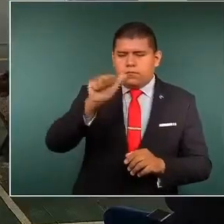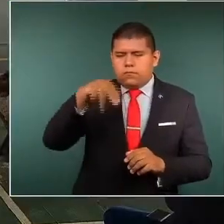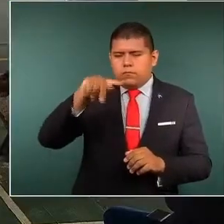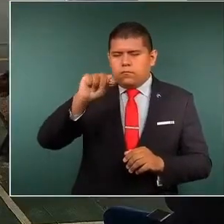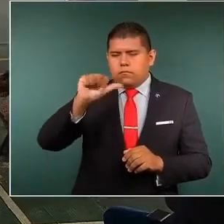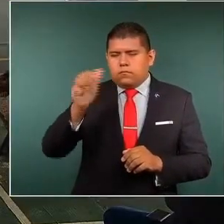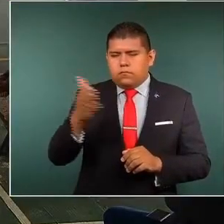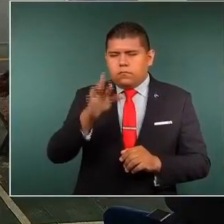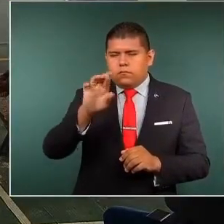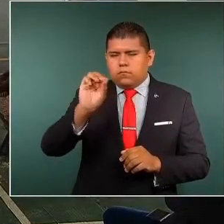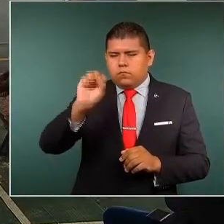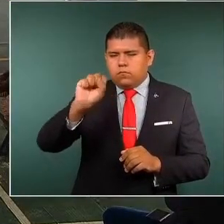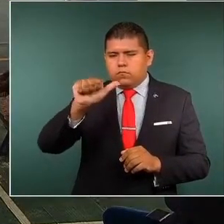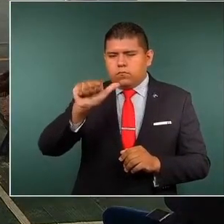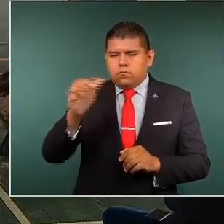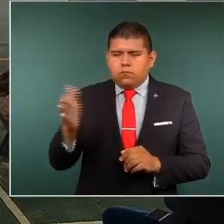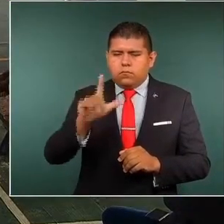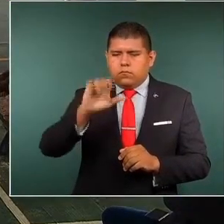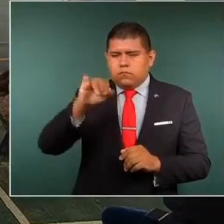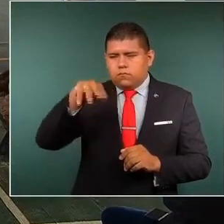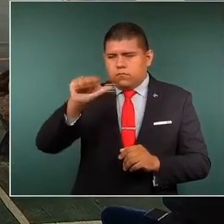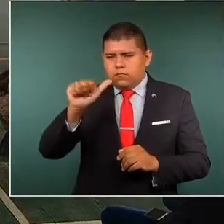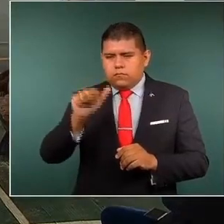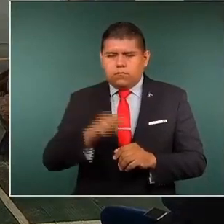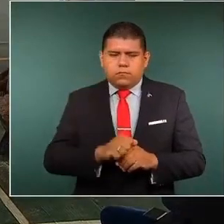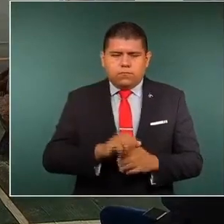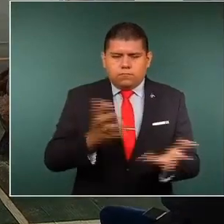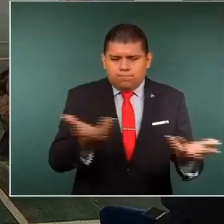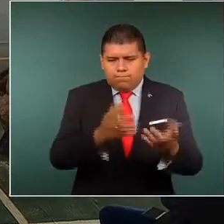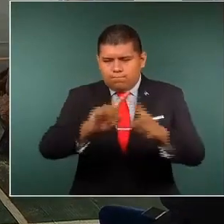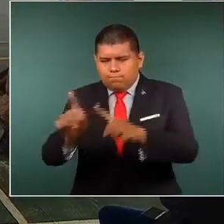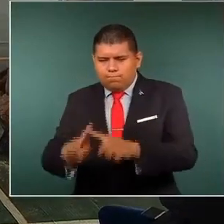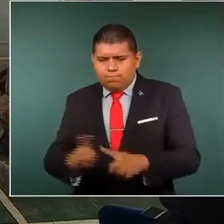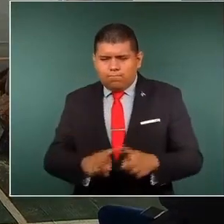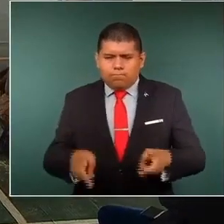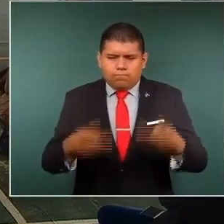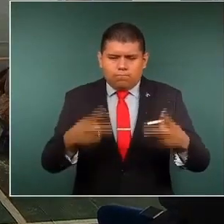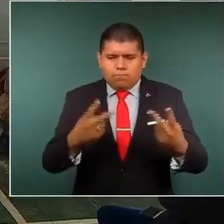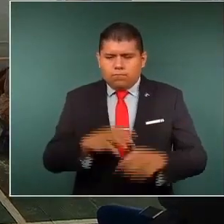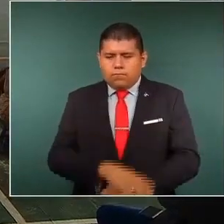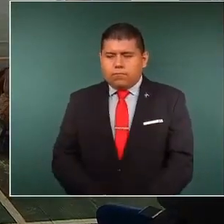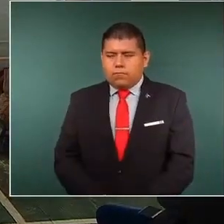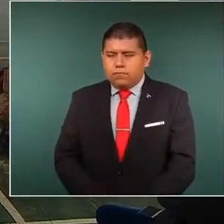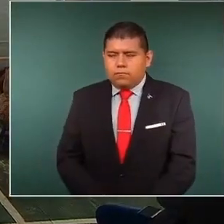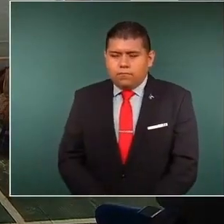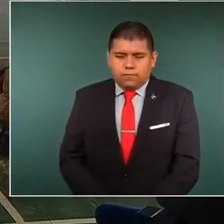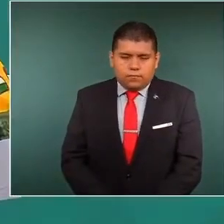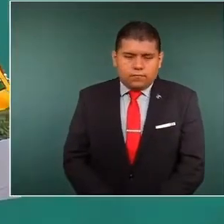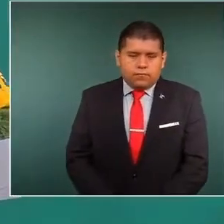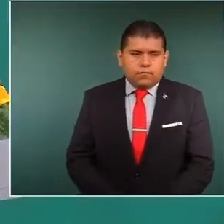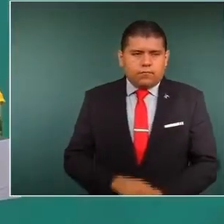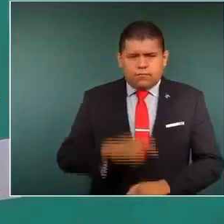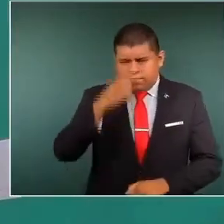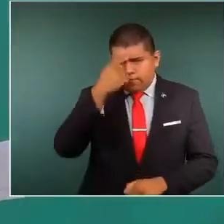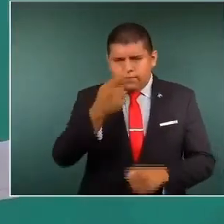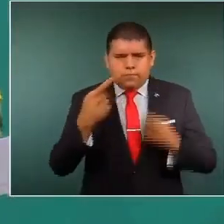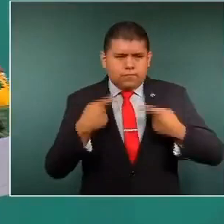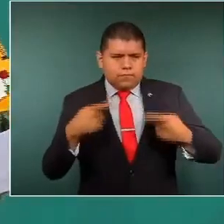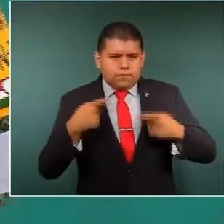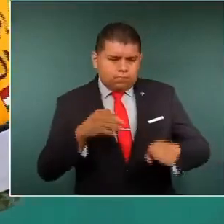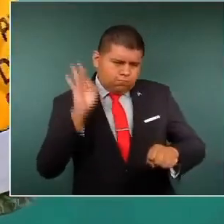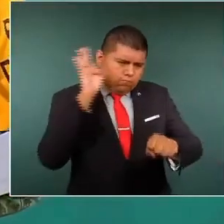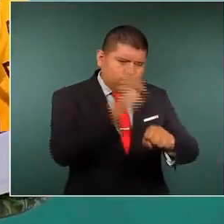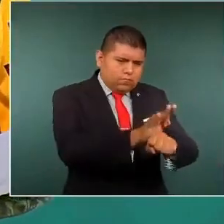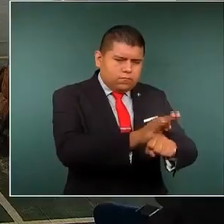alguna influencia, y lo que se buscó es mantener la seguridad de los ciudadanos en esos